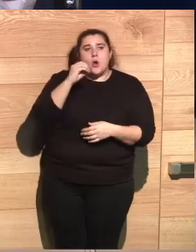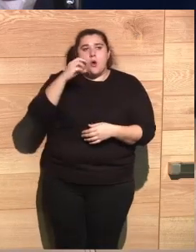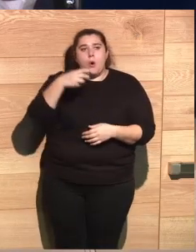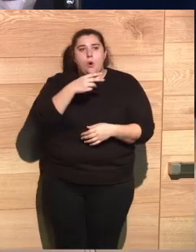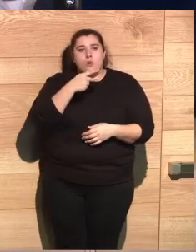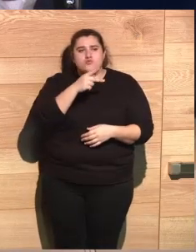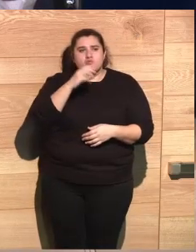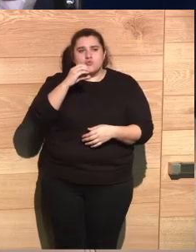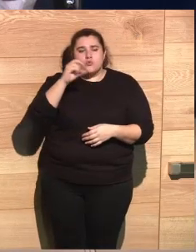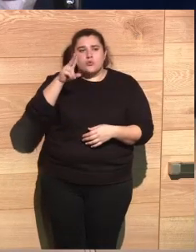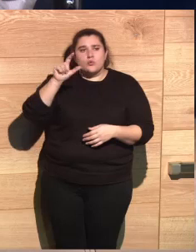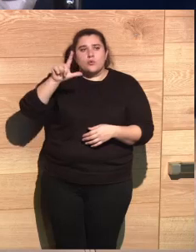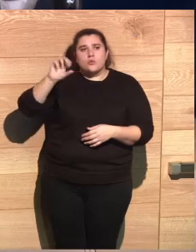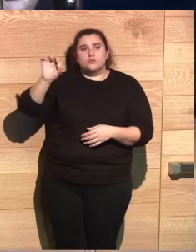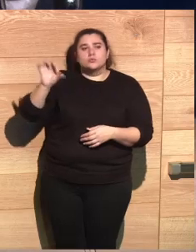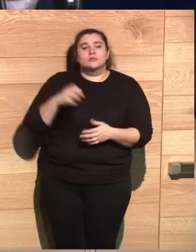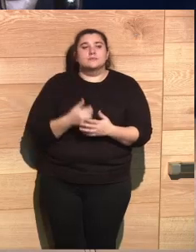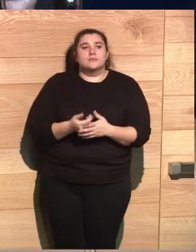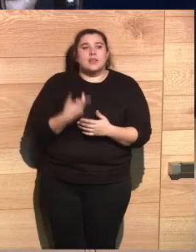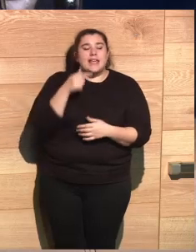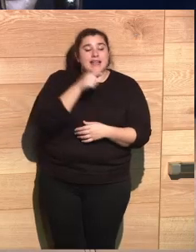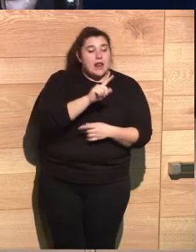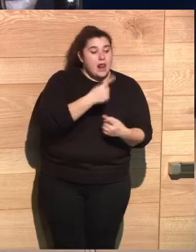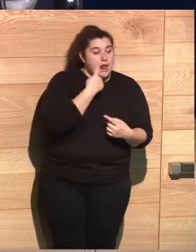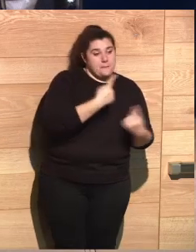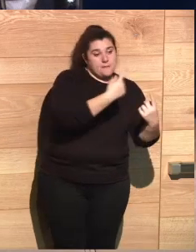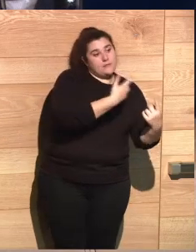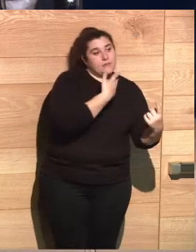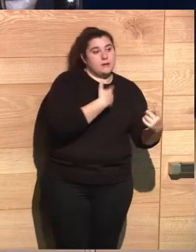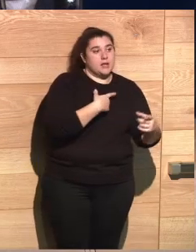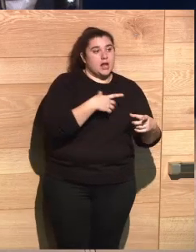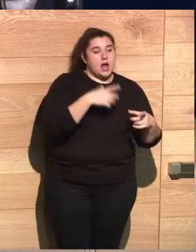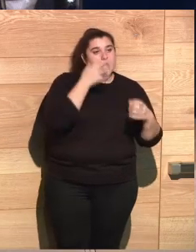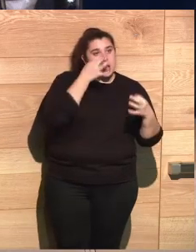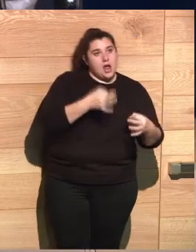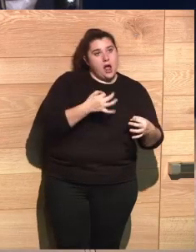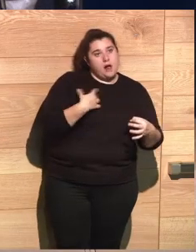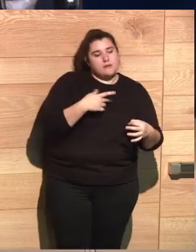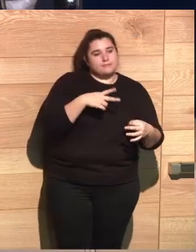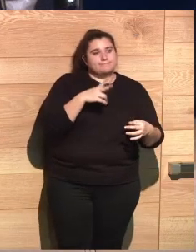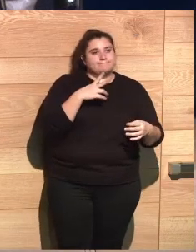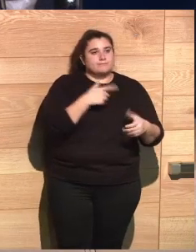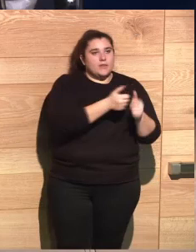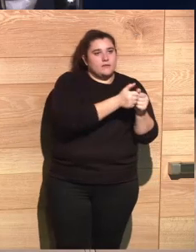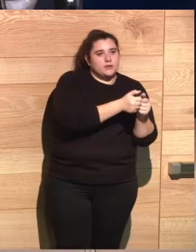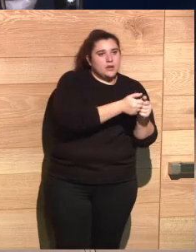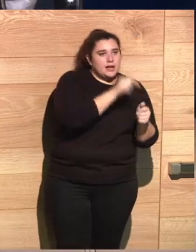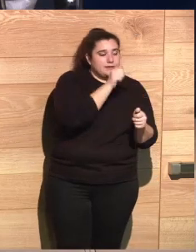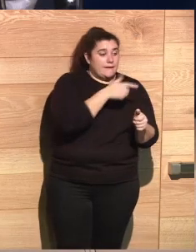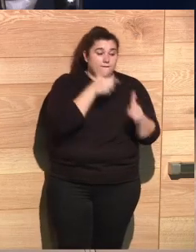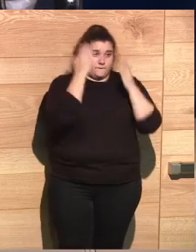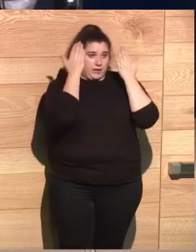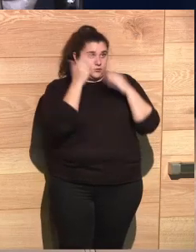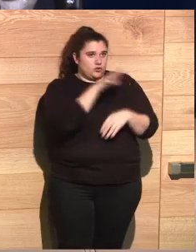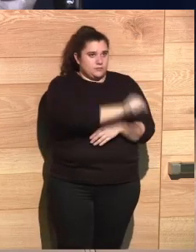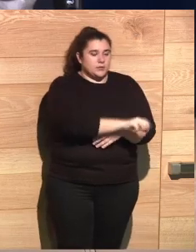La primera de las nuevas tecnologías de realidad virtual que realmente es barata. Es barata y que funciona hasta cierto punto. Y la compró Facebook.